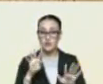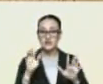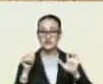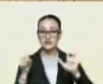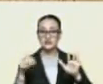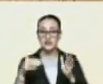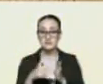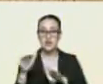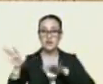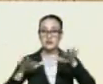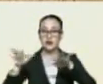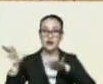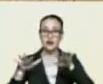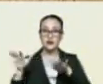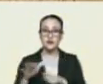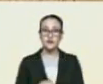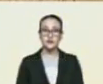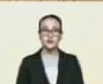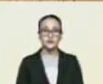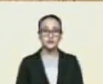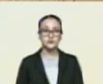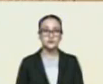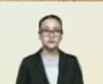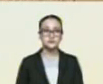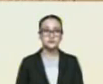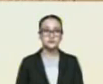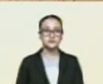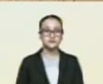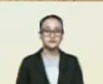196.139 extranjeros, distribuidos en